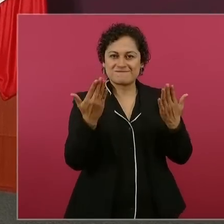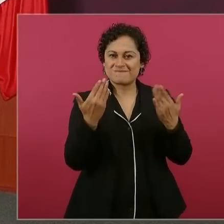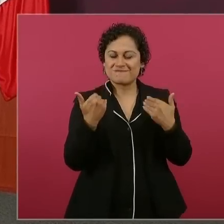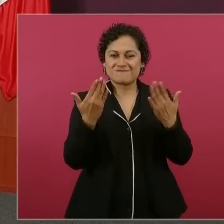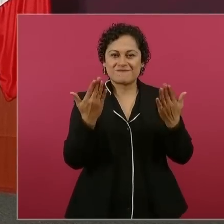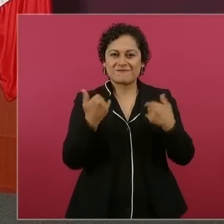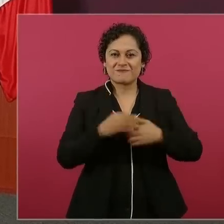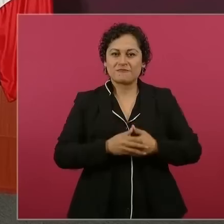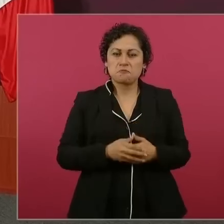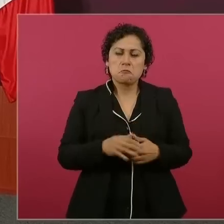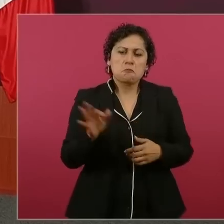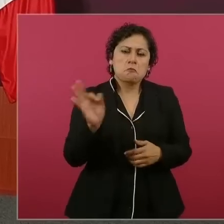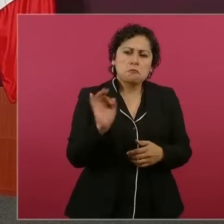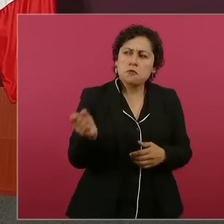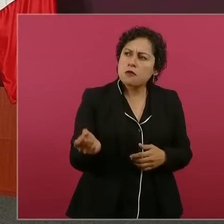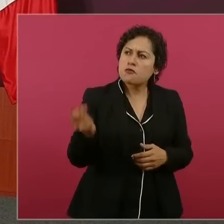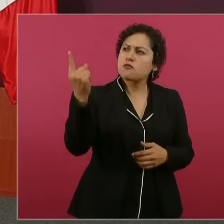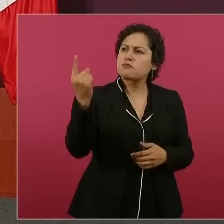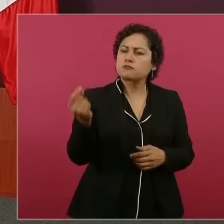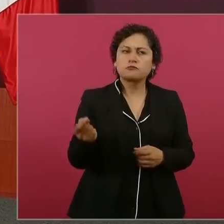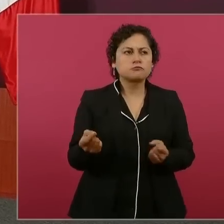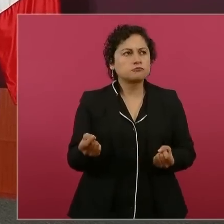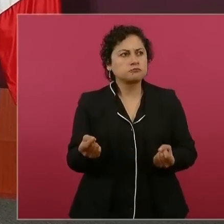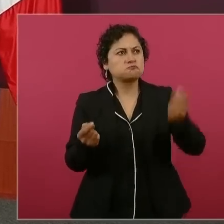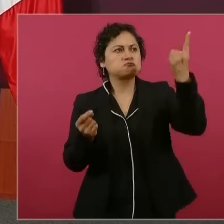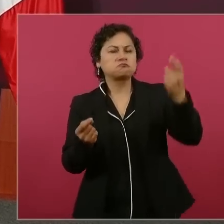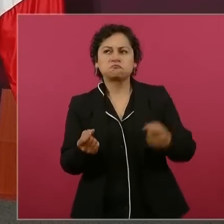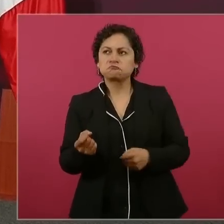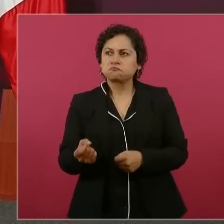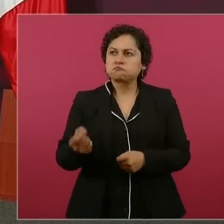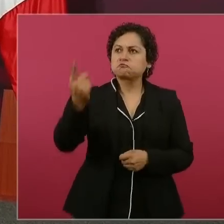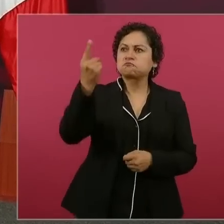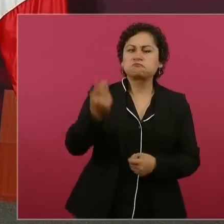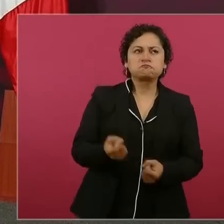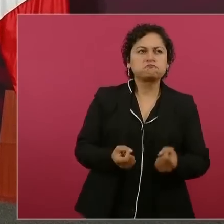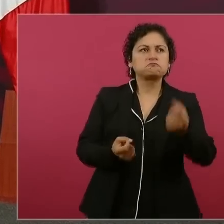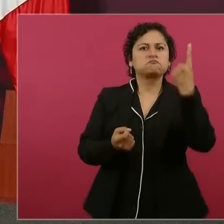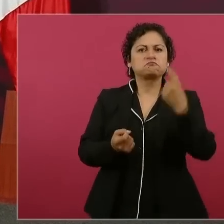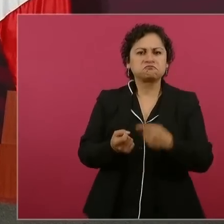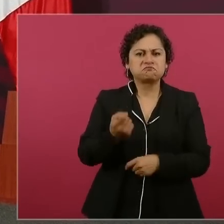Pueden tener uno, dos, tres dirigentes destacados,